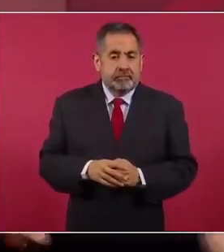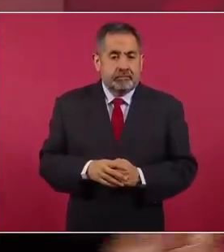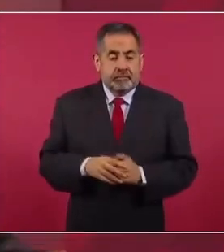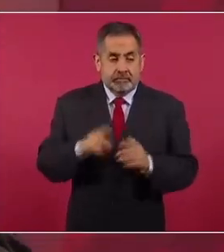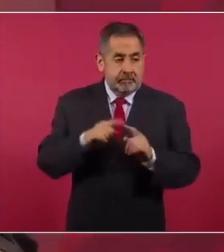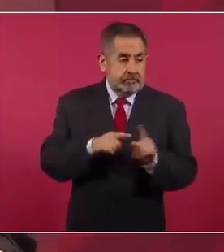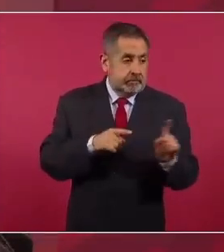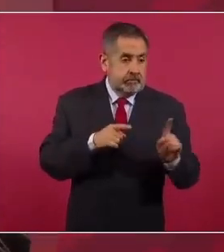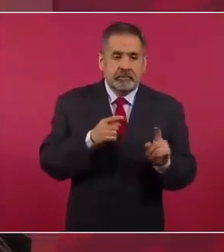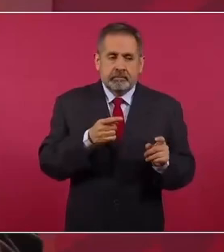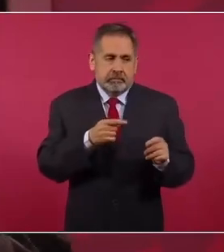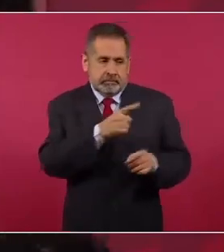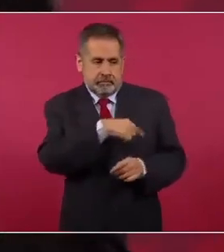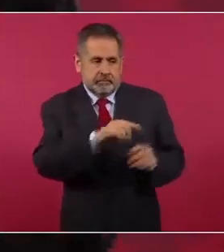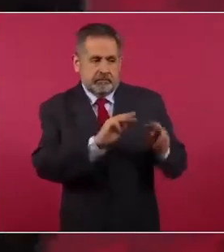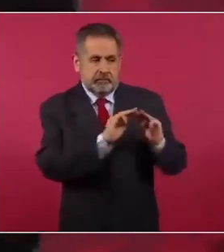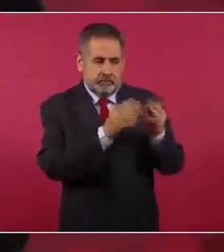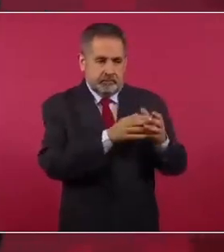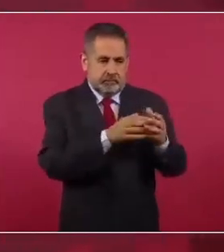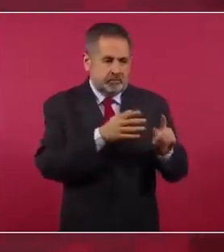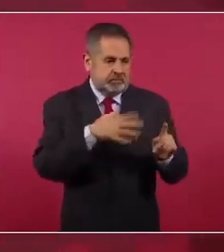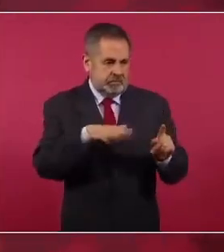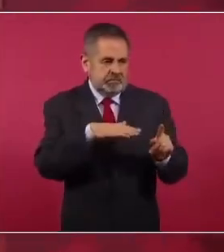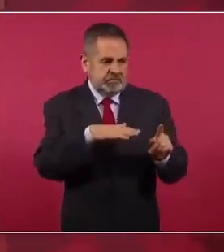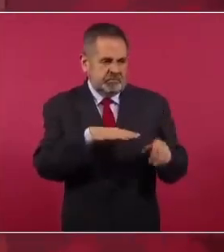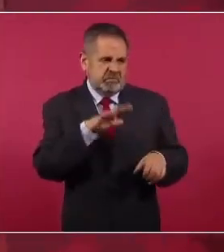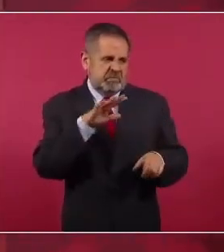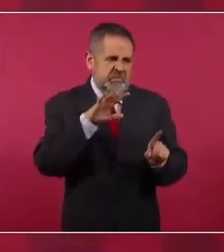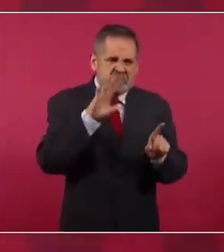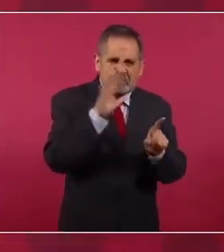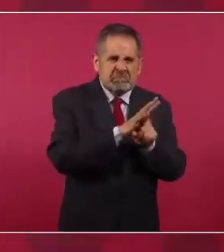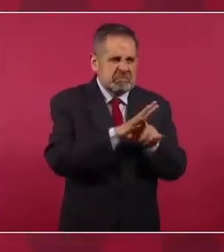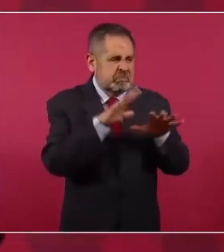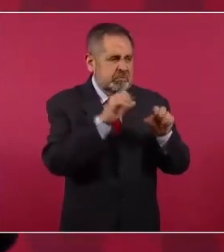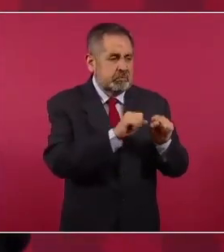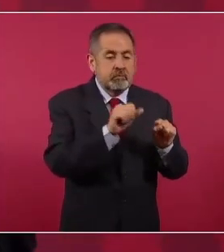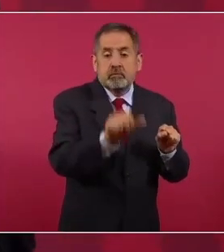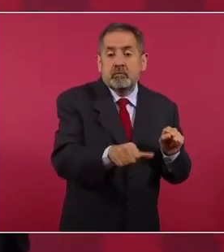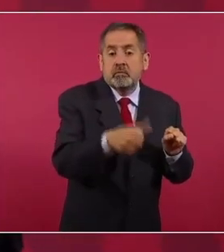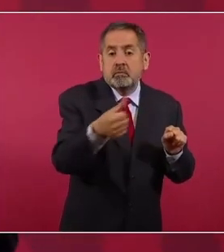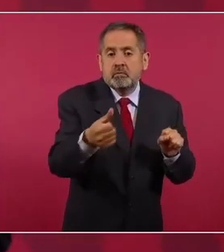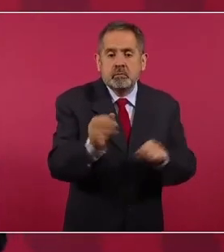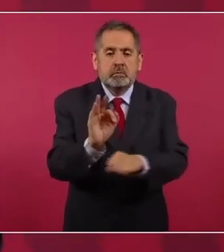unos y se protegía a otros